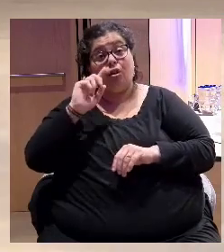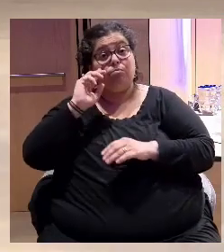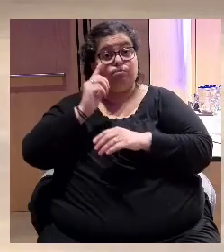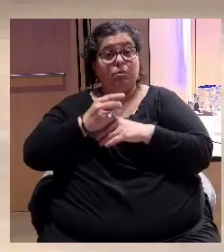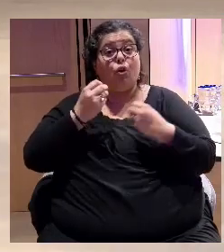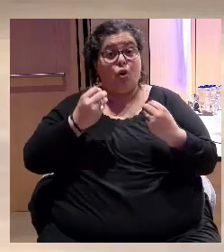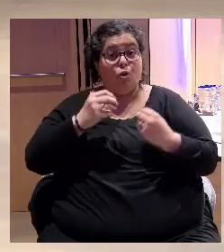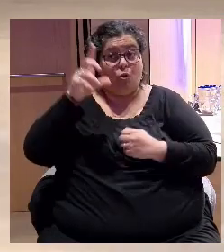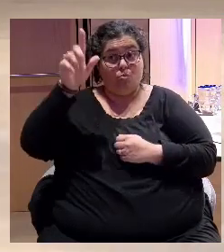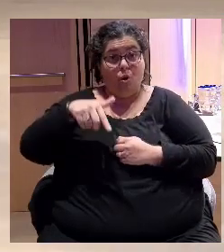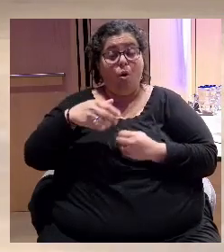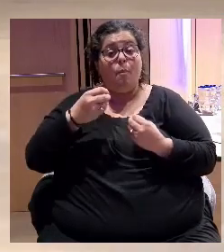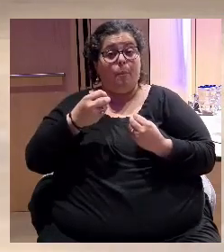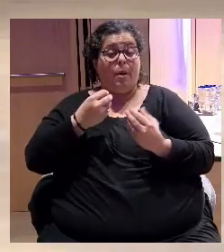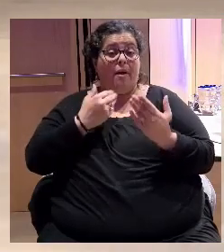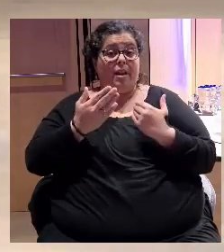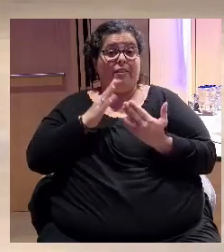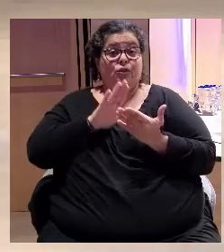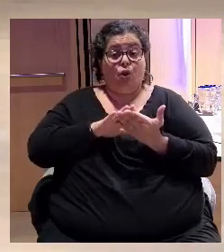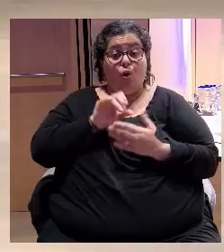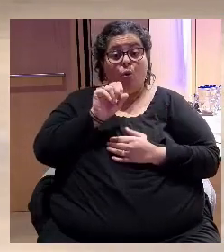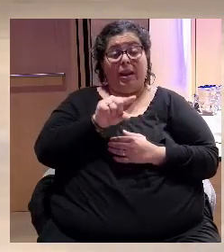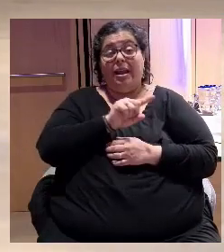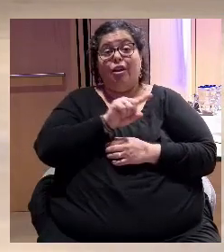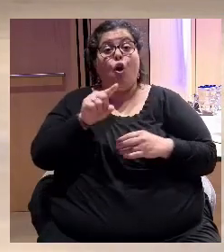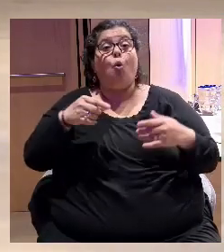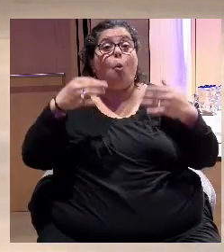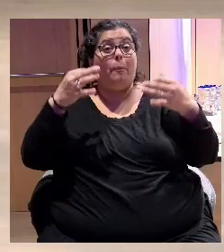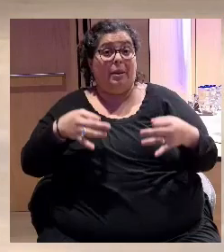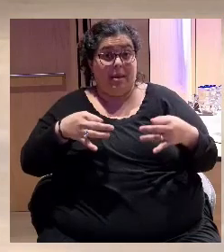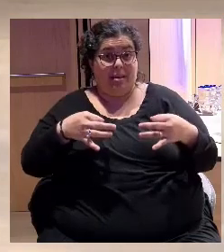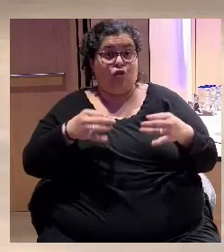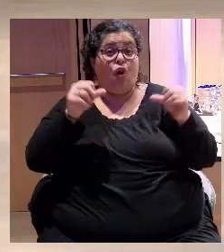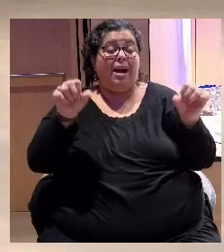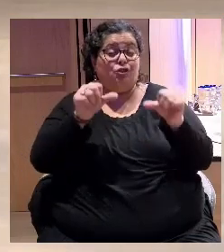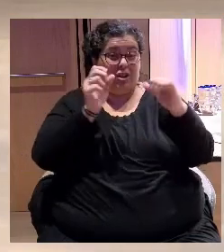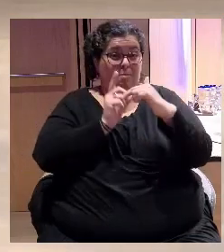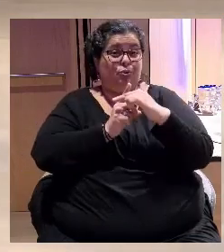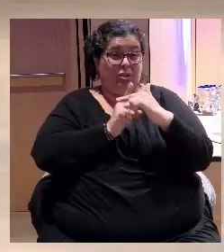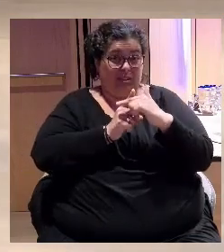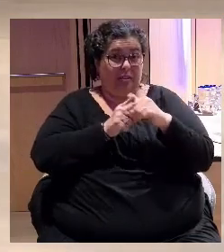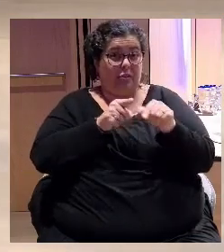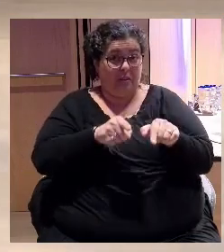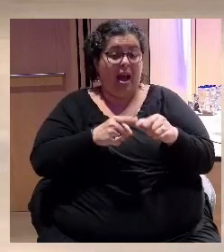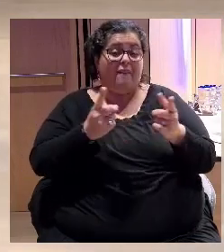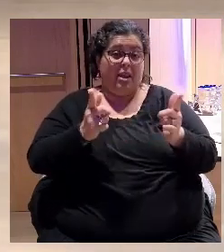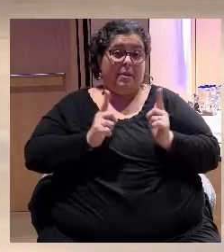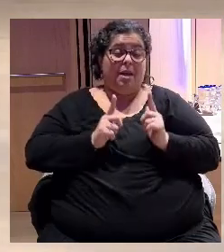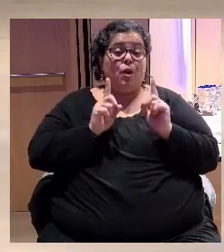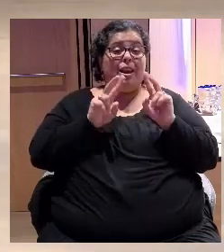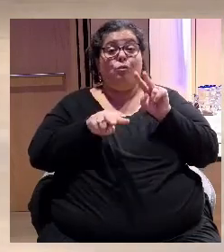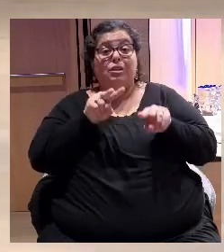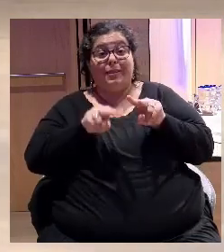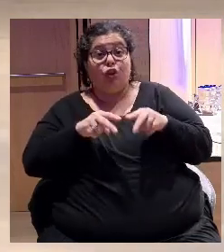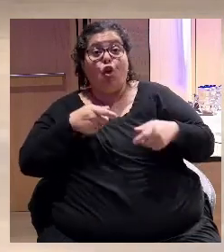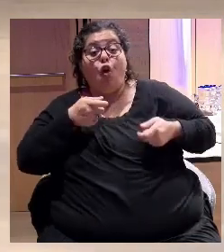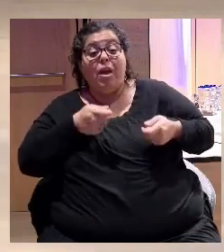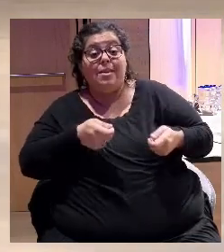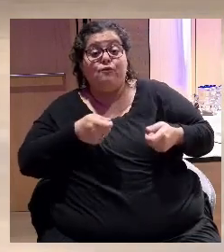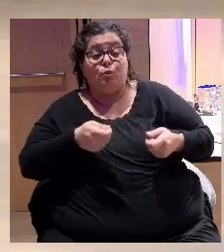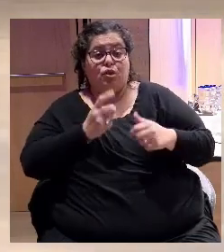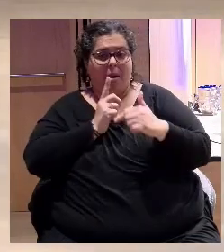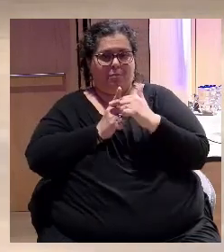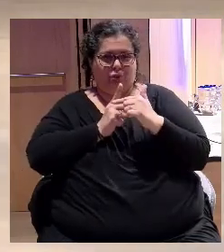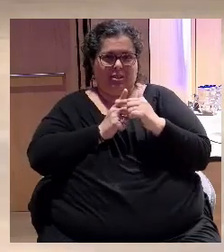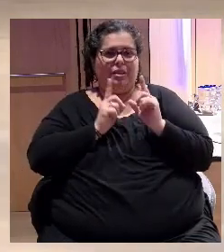lo que hablábamos del no cumplimiento y, bueno, parte de las acciones. Esperamos que el observatorio influya también positivamente en